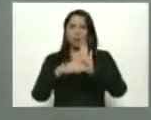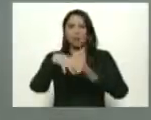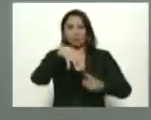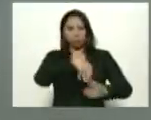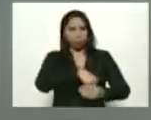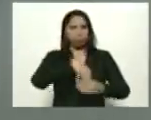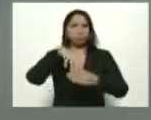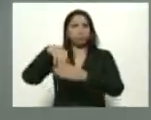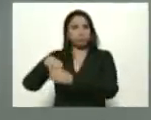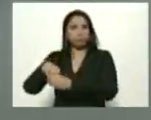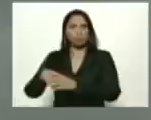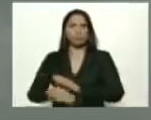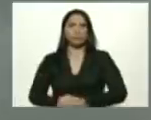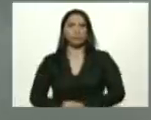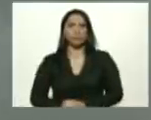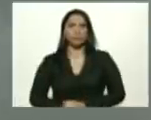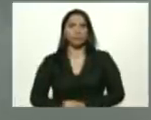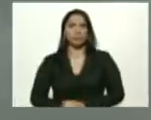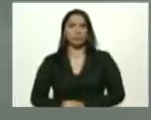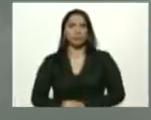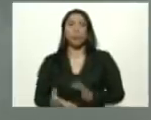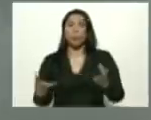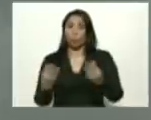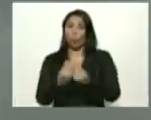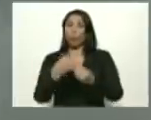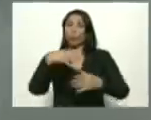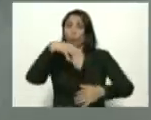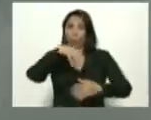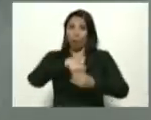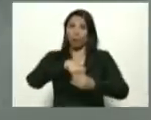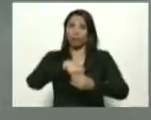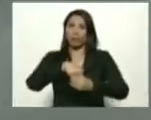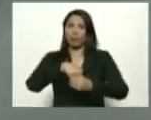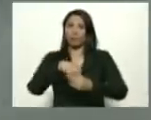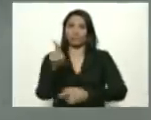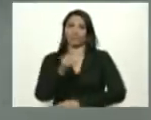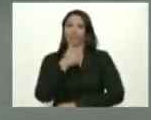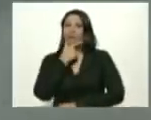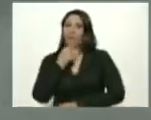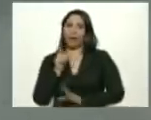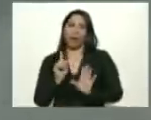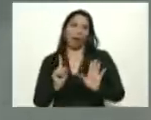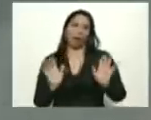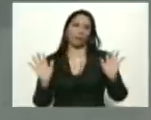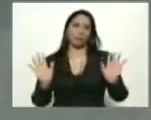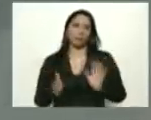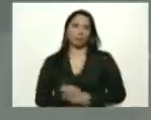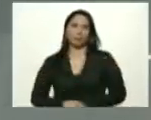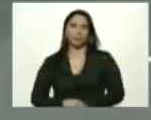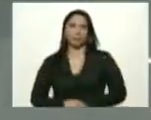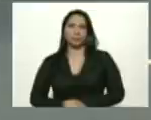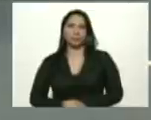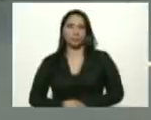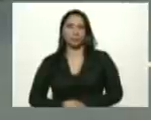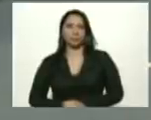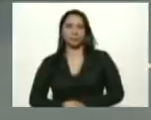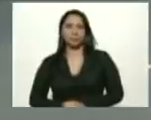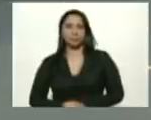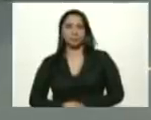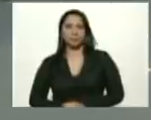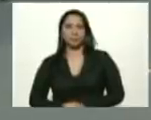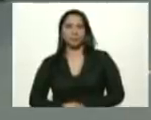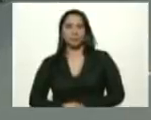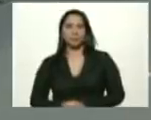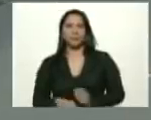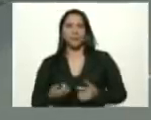cuarentena y con la cuarentena, una cuarentena nada fácil. Nada fácil, una cuarentena que nos ha